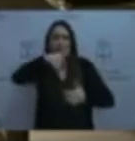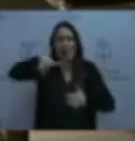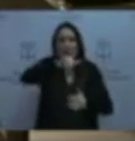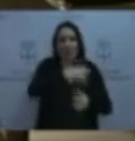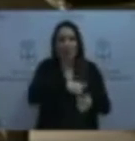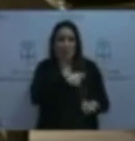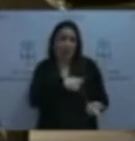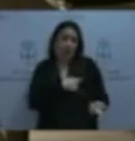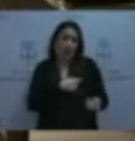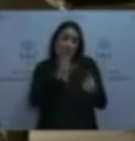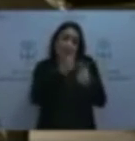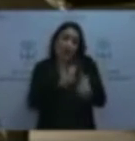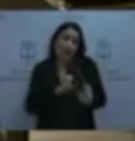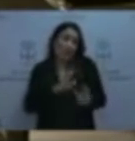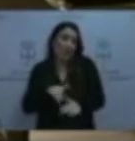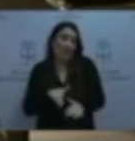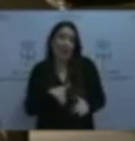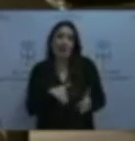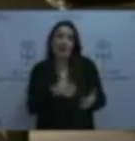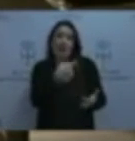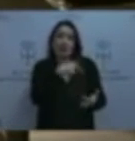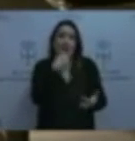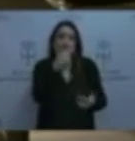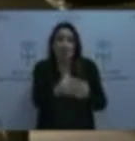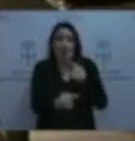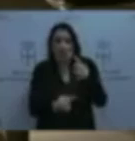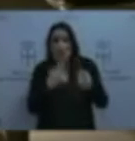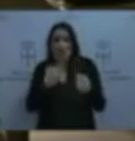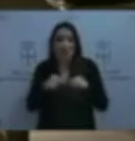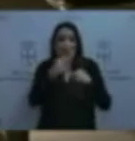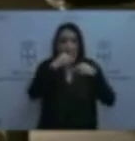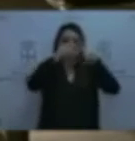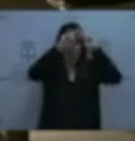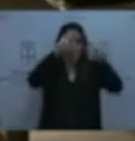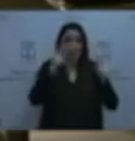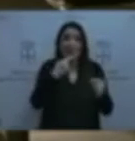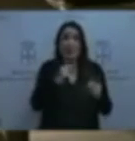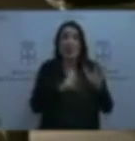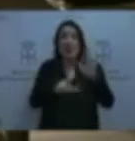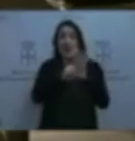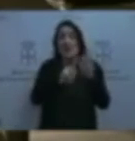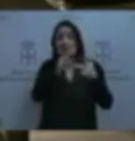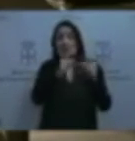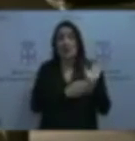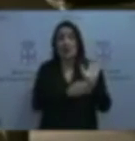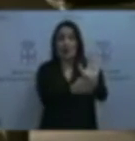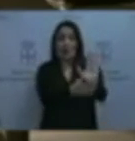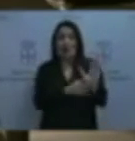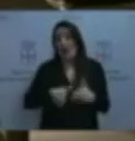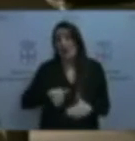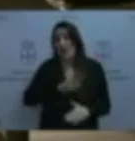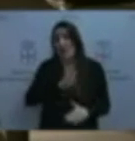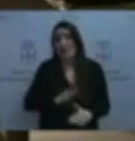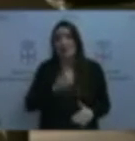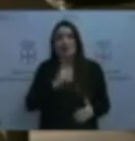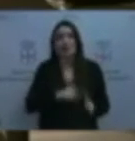investigación, y que presenten e inauguren una y otra vez, como hicieron con el UCA, la ley de transparencia, porque al final lo único que parece que son capaces de sacar adelante es